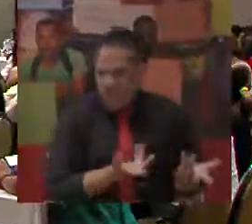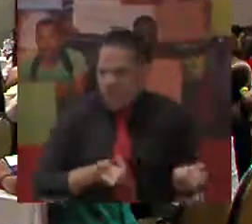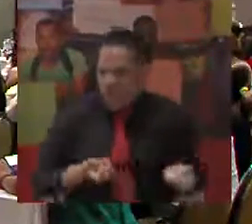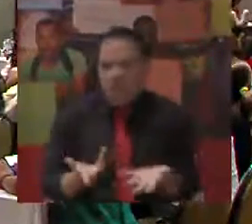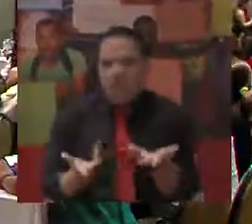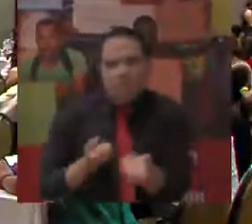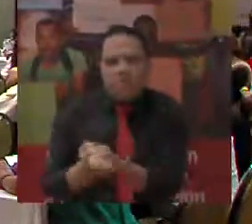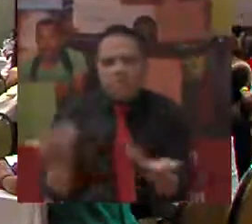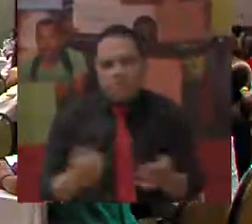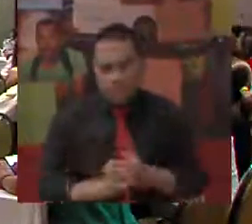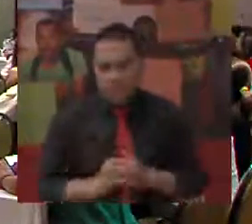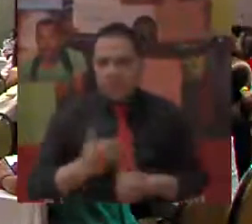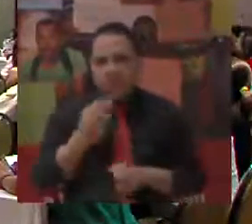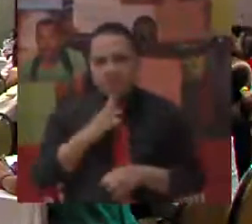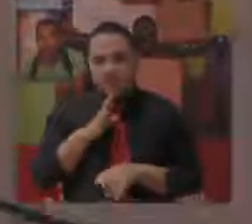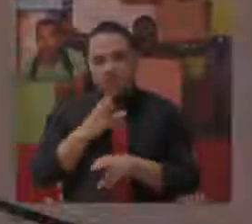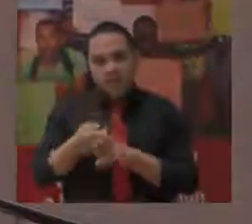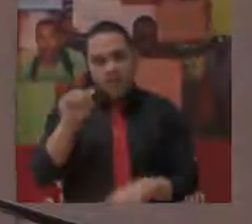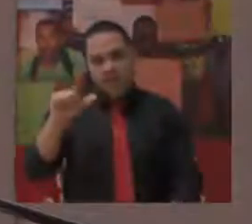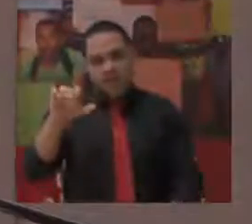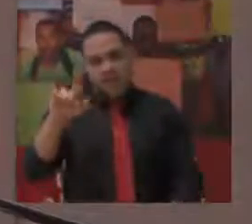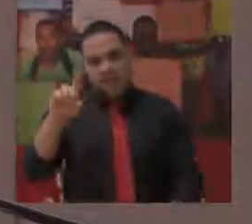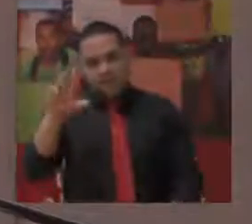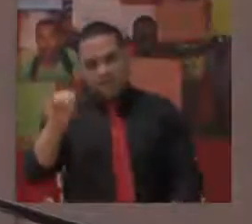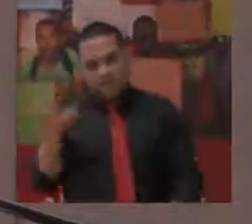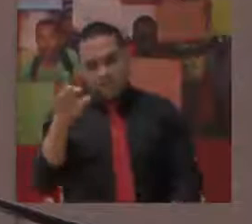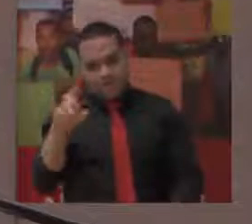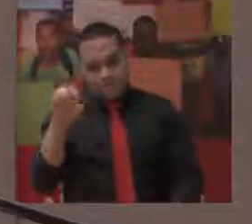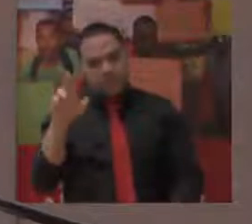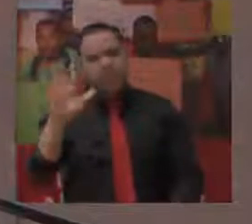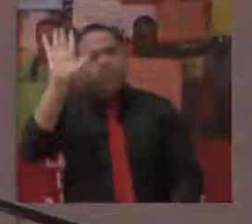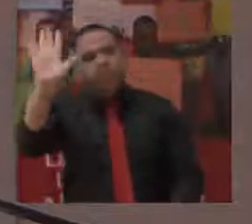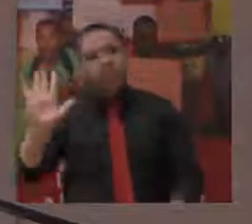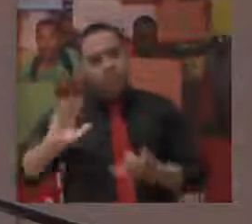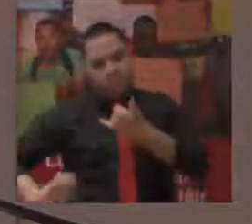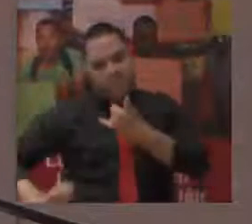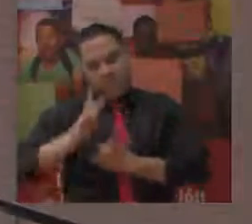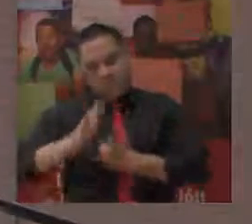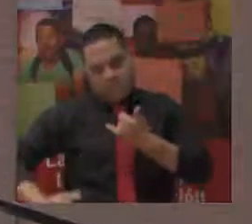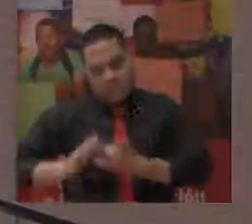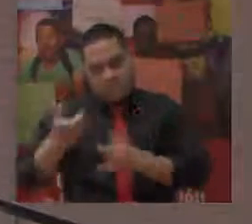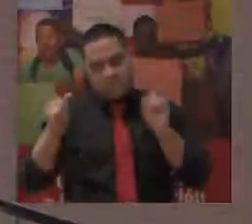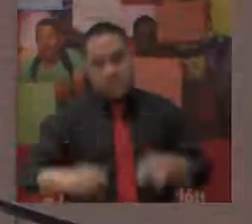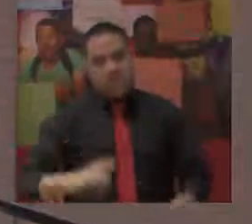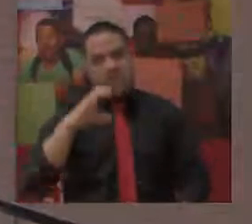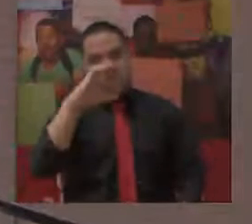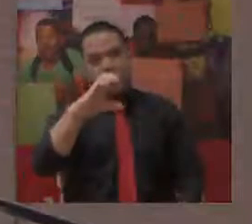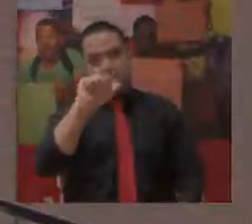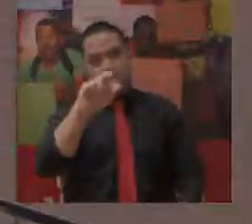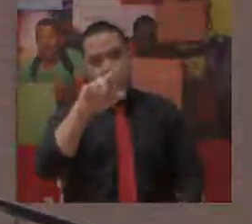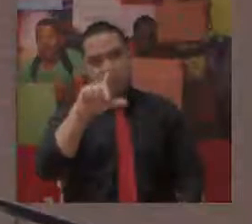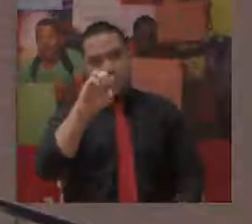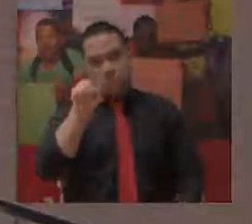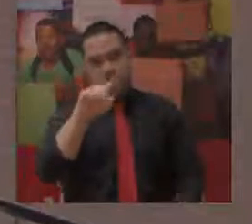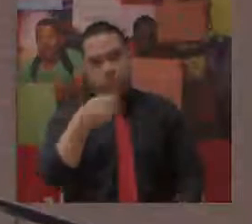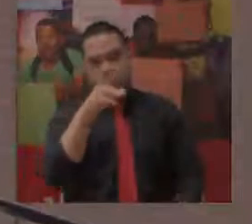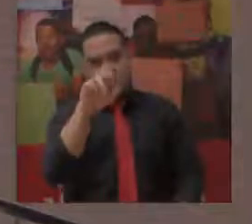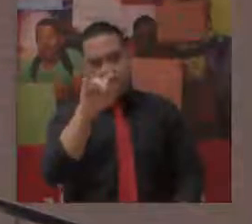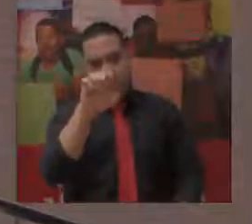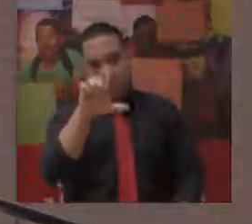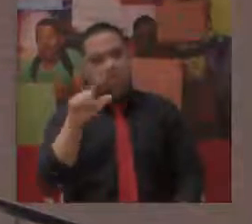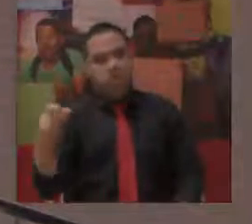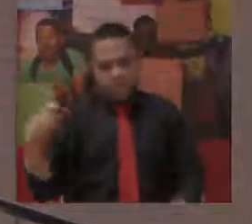Weber, director ejecutivo de la Fundación para el Desarrollo Integral del Pacífico. También Carlos Raúl Yepes Jiménez, expresidente del